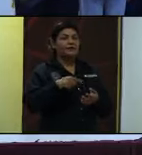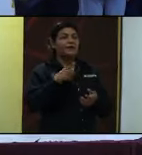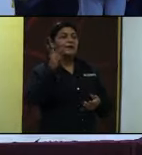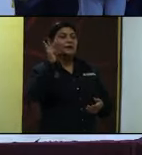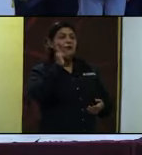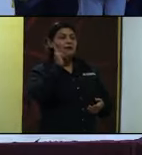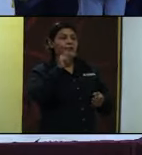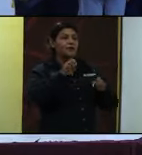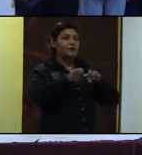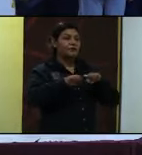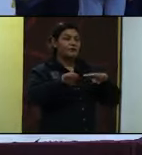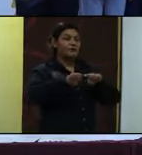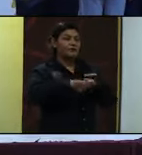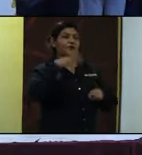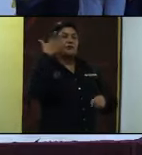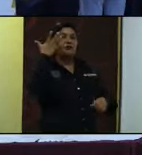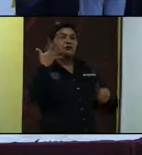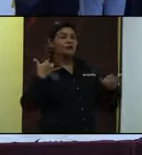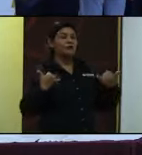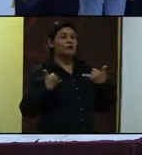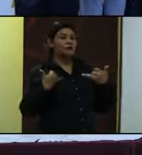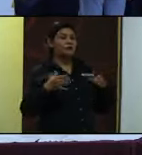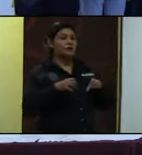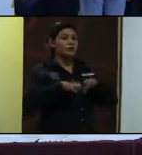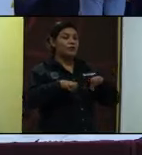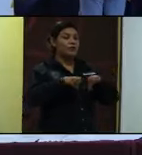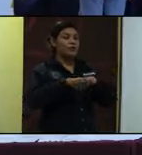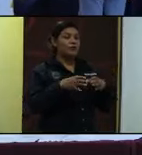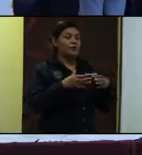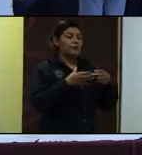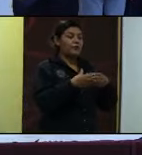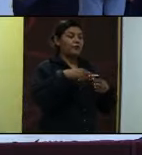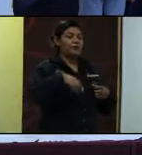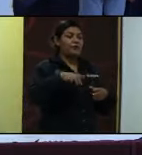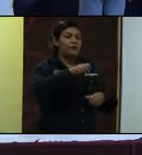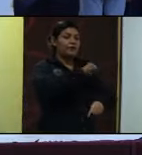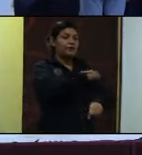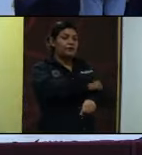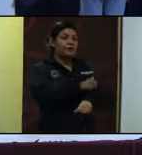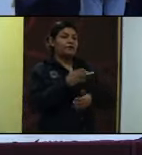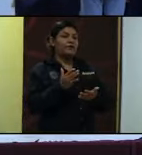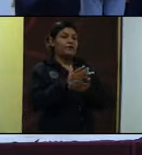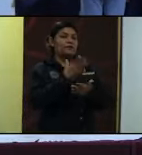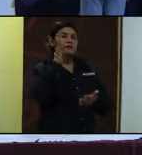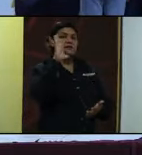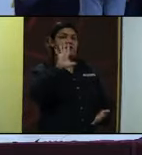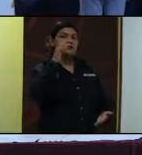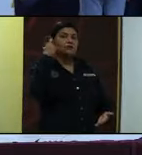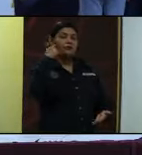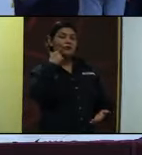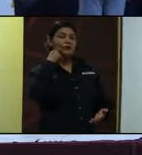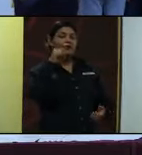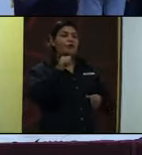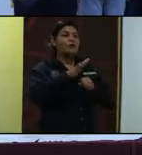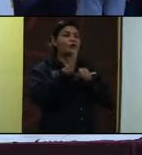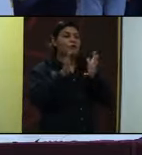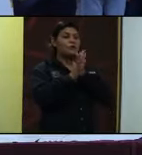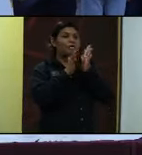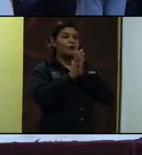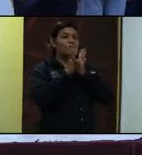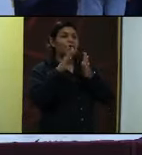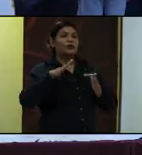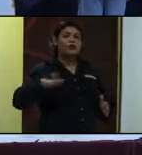en equipo, son 5 integrantes, todos de aquí de Altamira, fueron 5 mujeres, en el cual participaron o